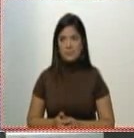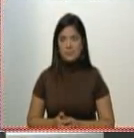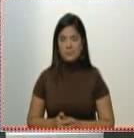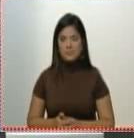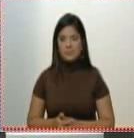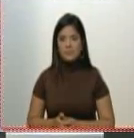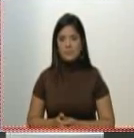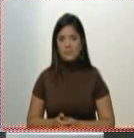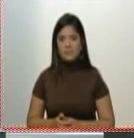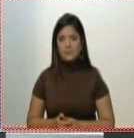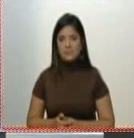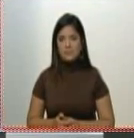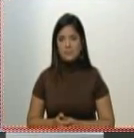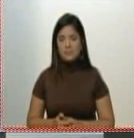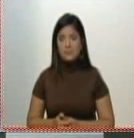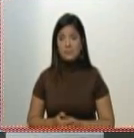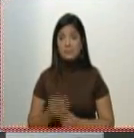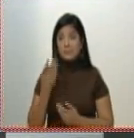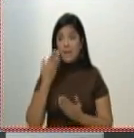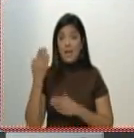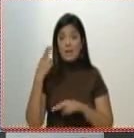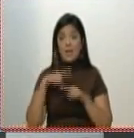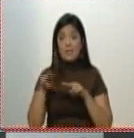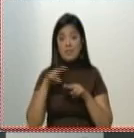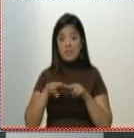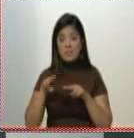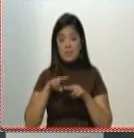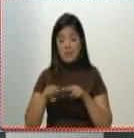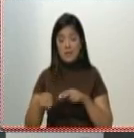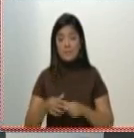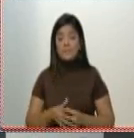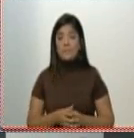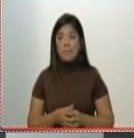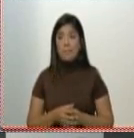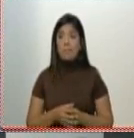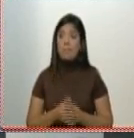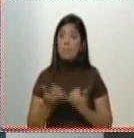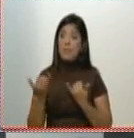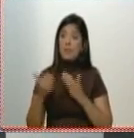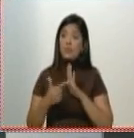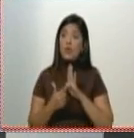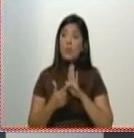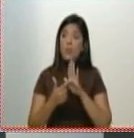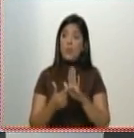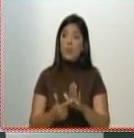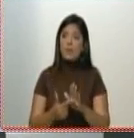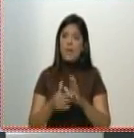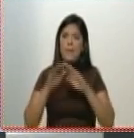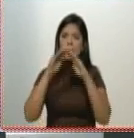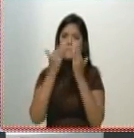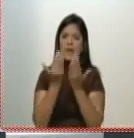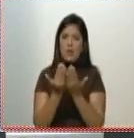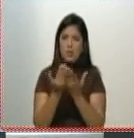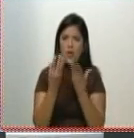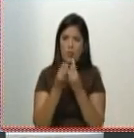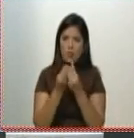anteriormente. Ellas son niñas juveniles que van a hacer una presentación de pelotas en